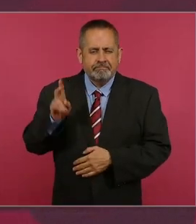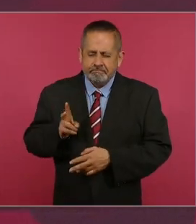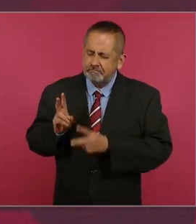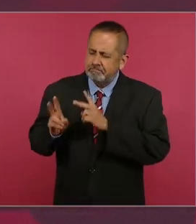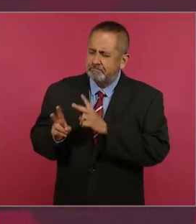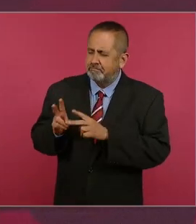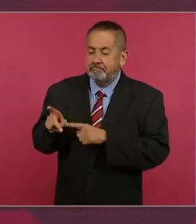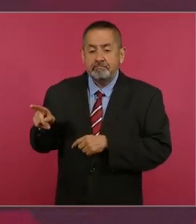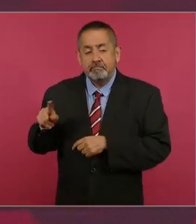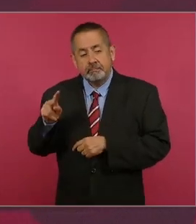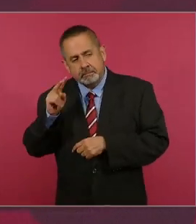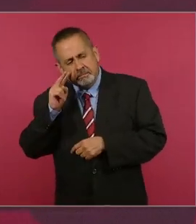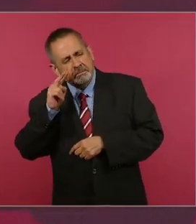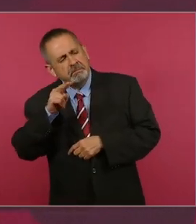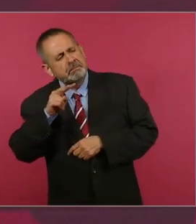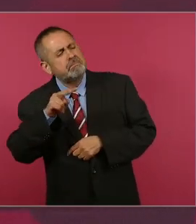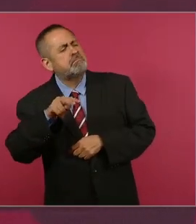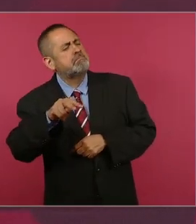al Zócalo,